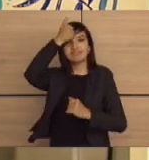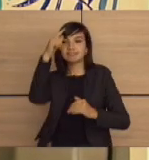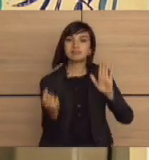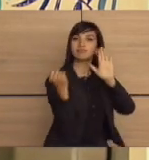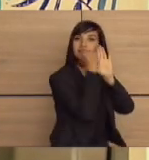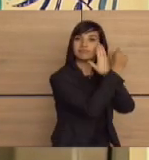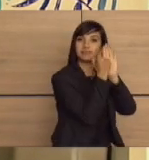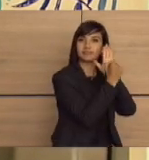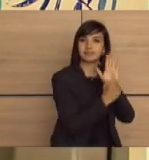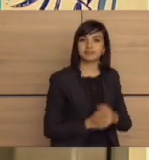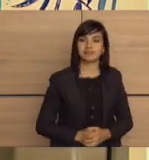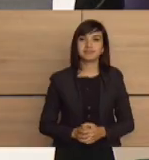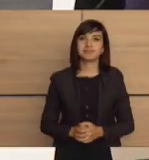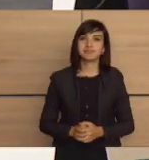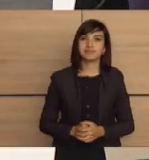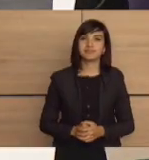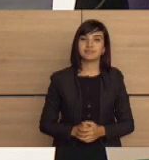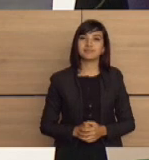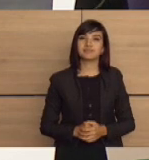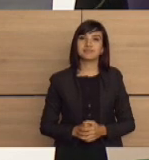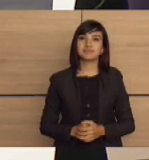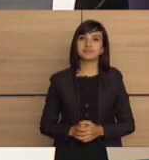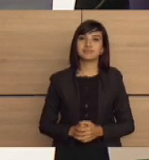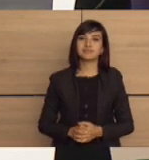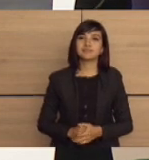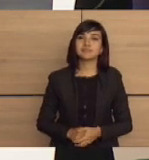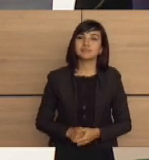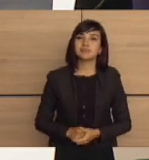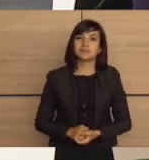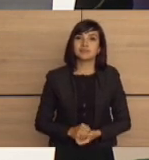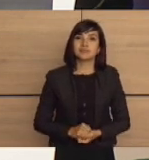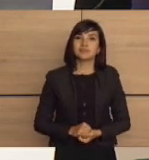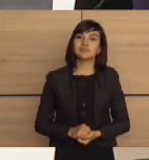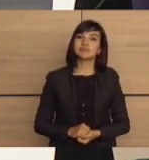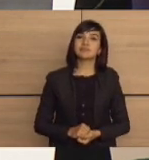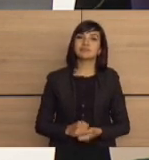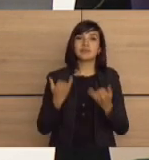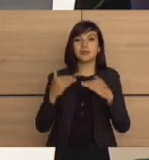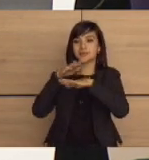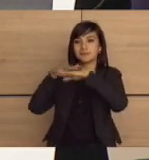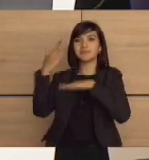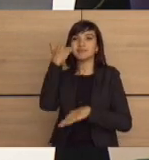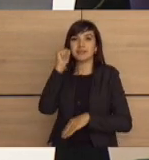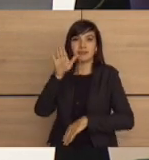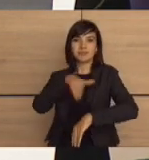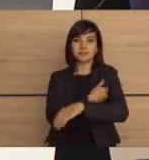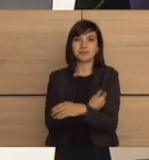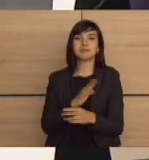comenzando por este conversatorio del que nos hablaba Simón. Quiero invitar a la señora ministra de Educación